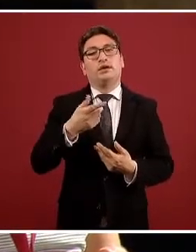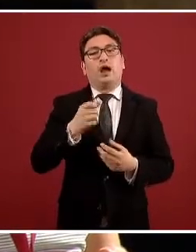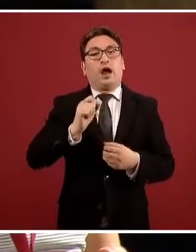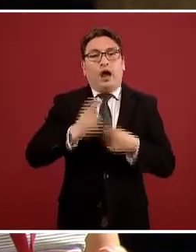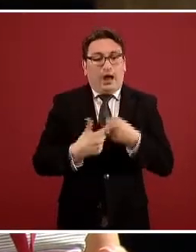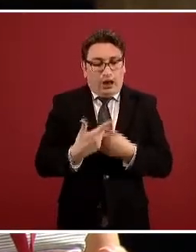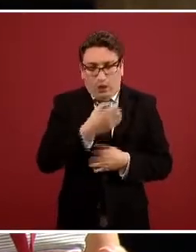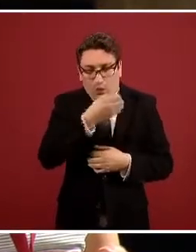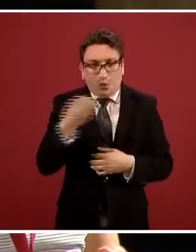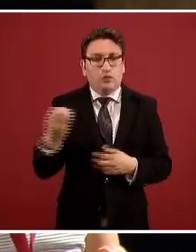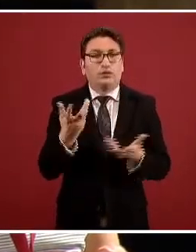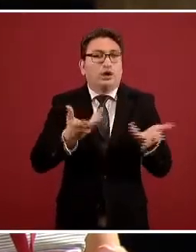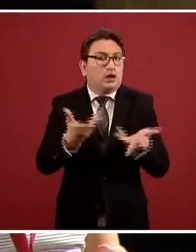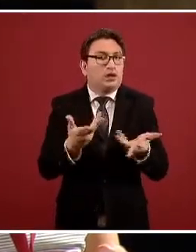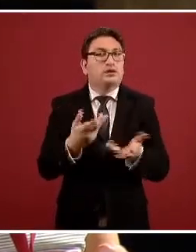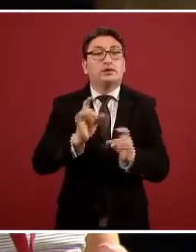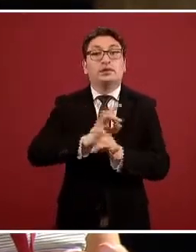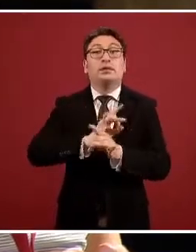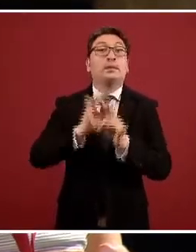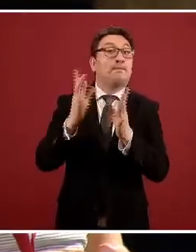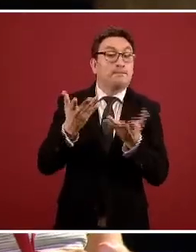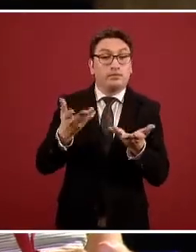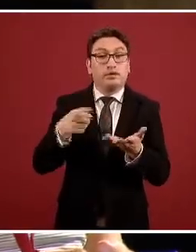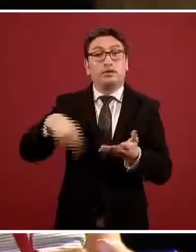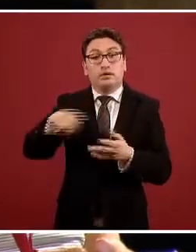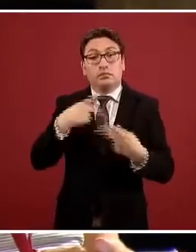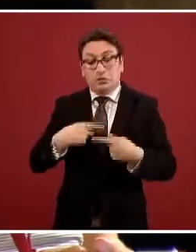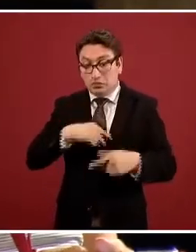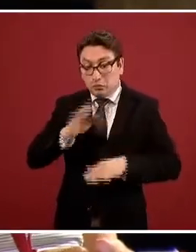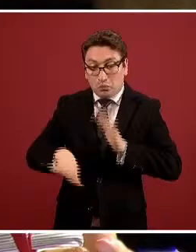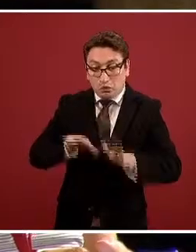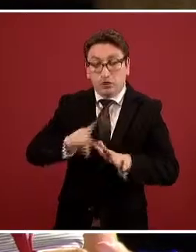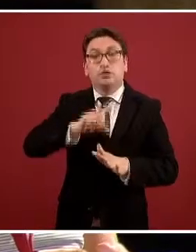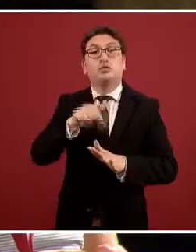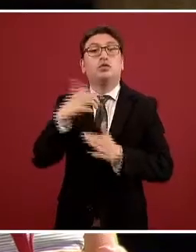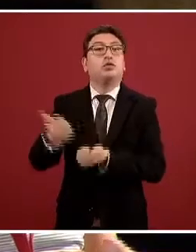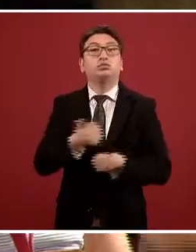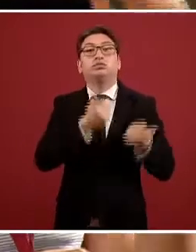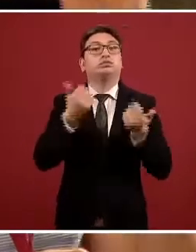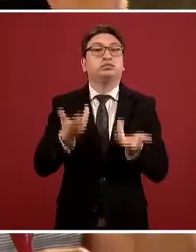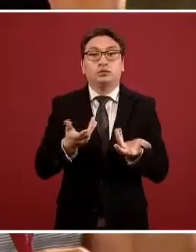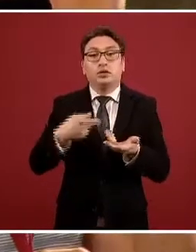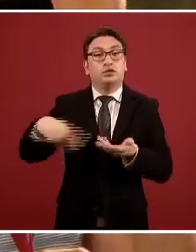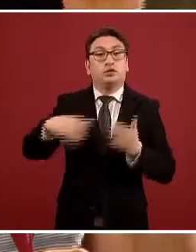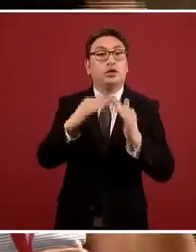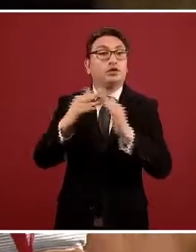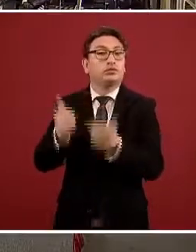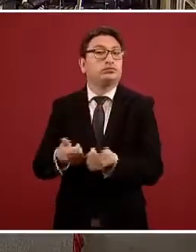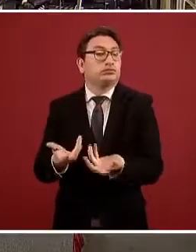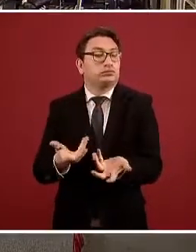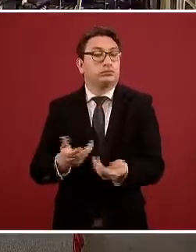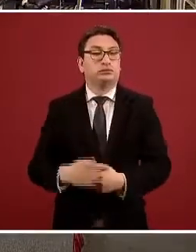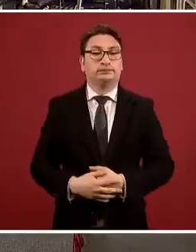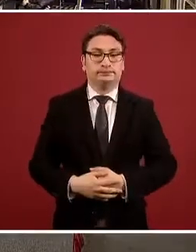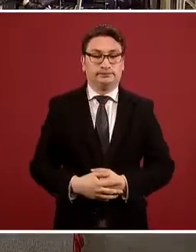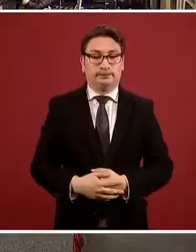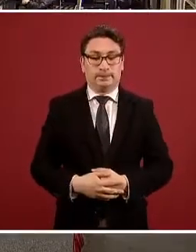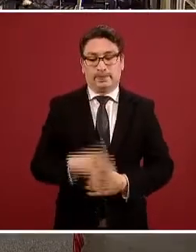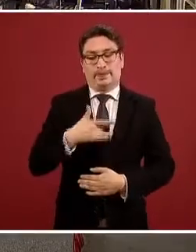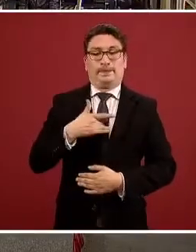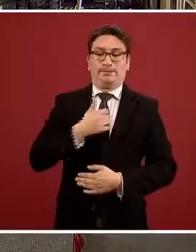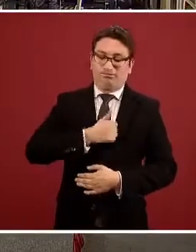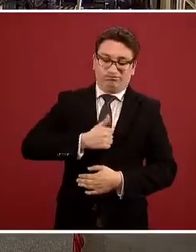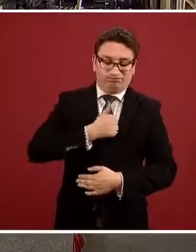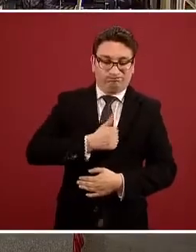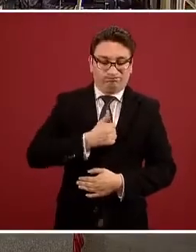protocolo justamente para cuando se lleve a cabo estos decesos en los domicilios de las personas. Gracias. Qué lamentable